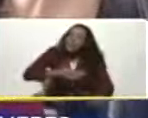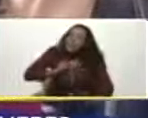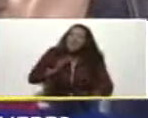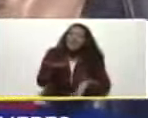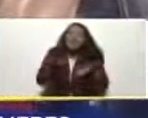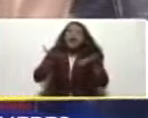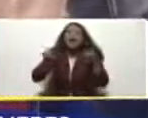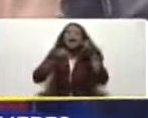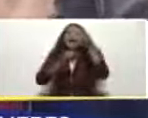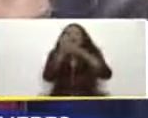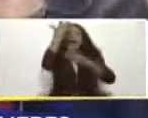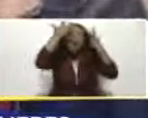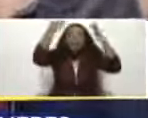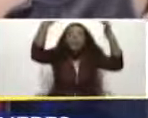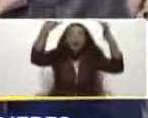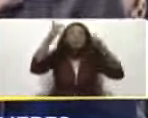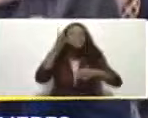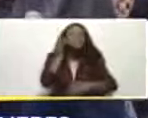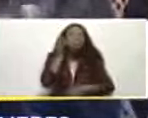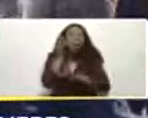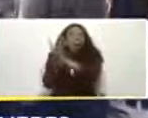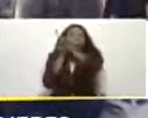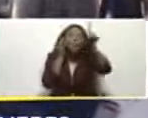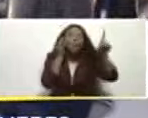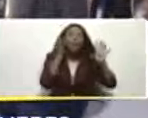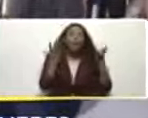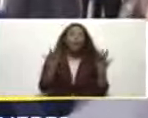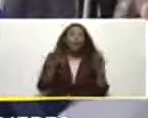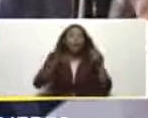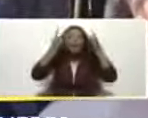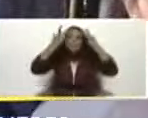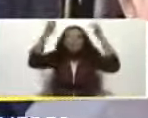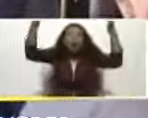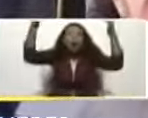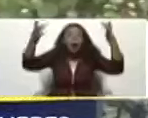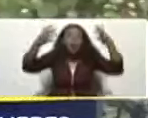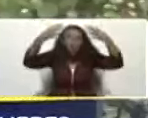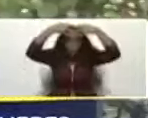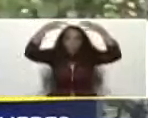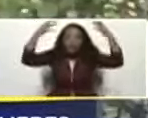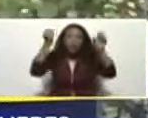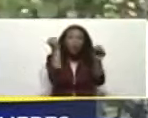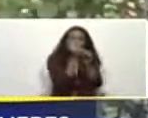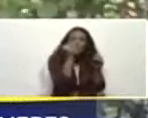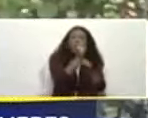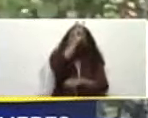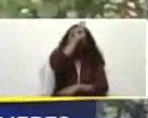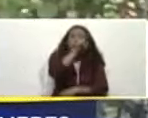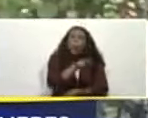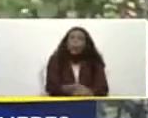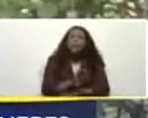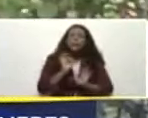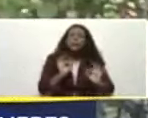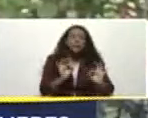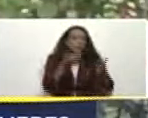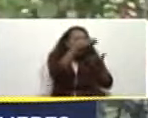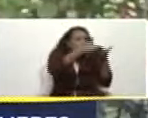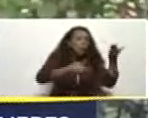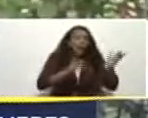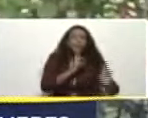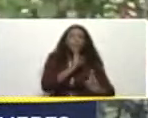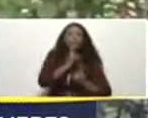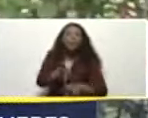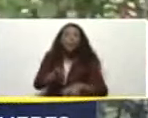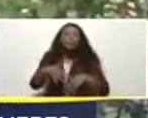premiar la creación y el pensamiento reflexivo de nuestras mujeres en su trabajo diario. Y eso